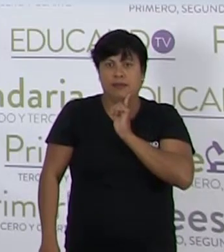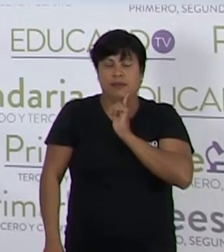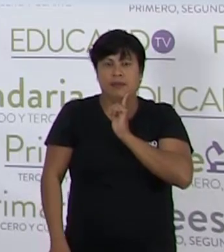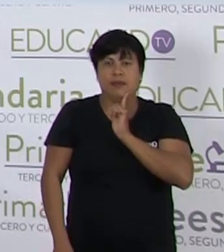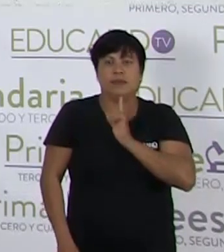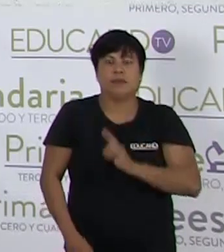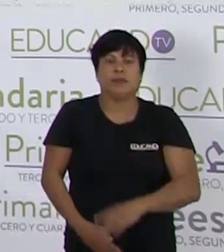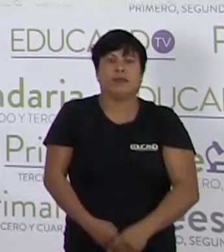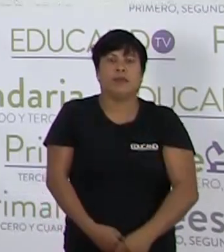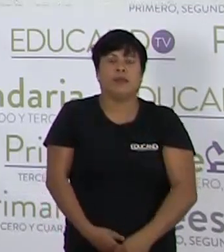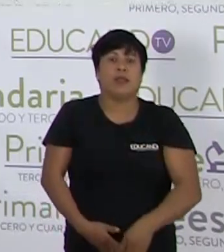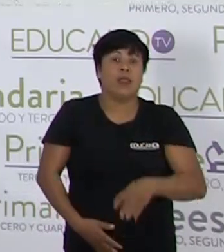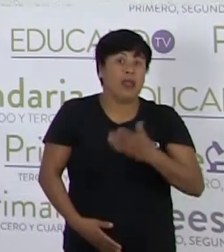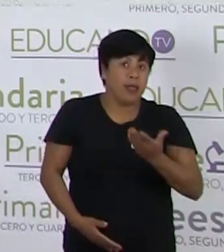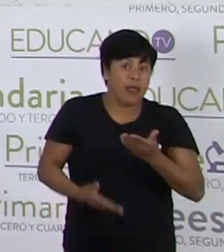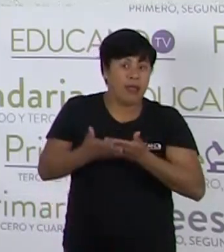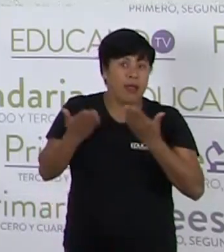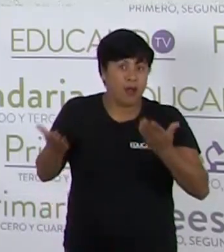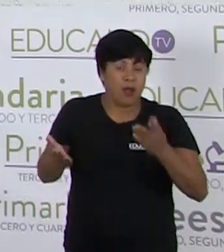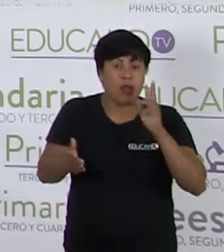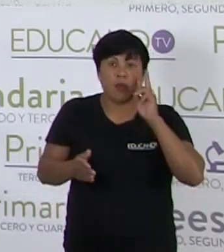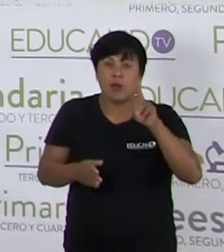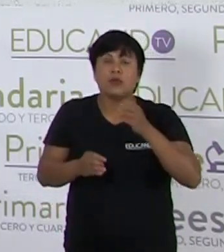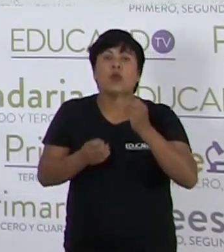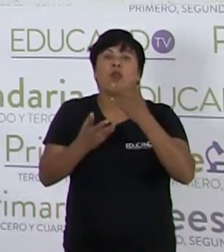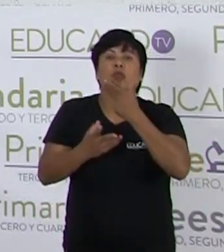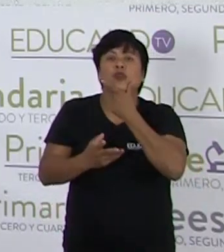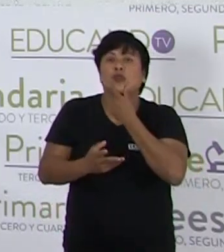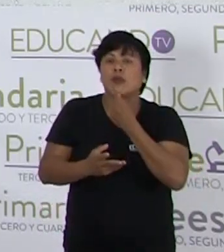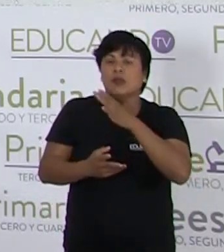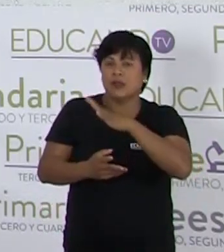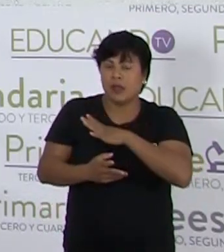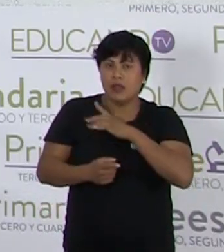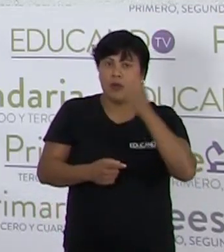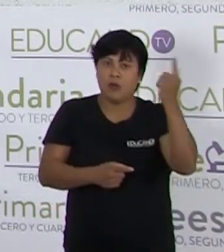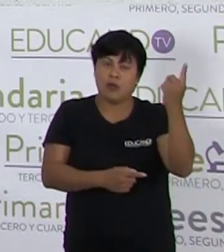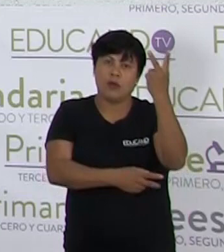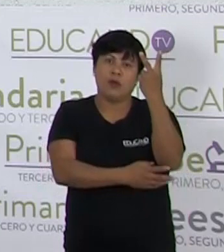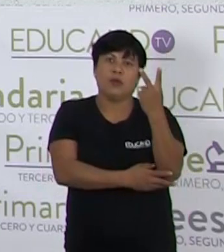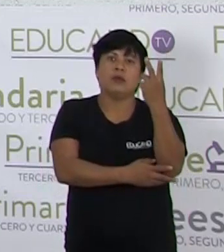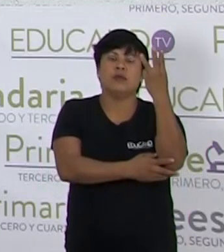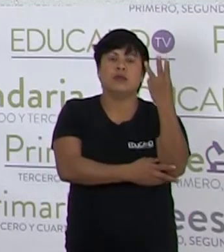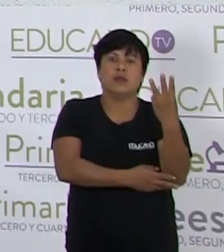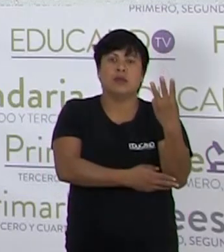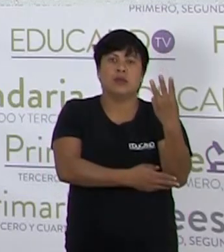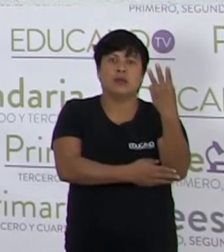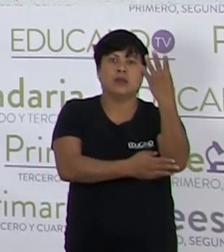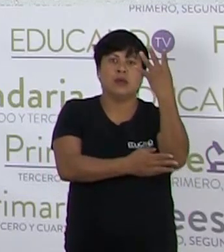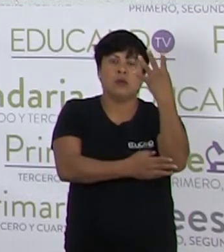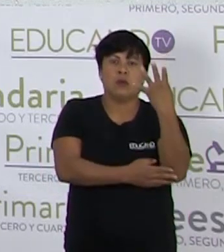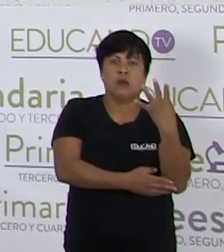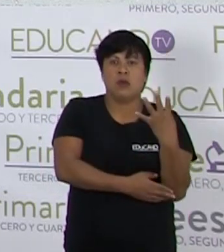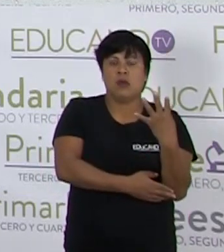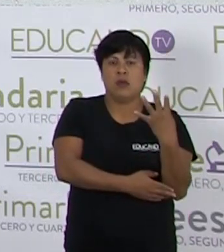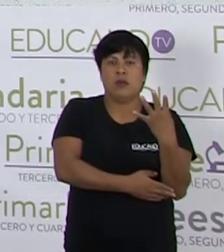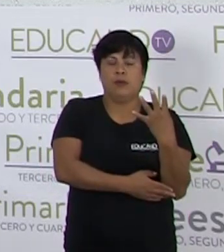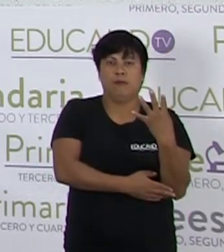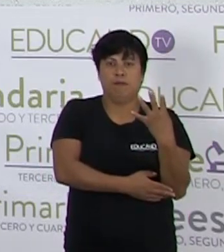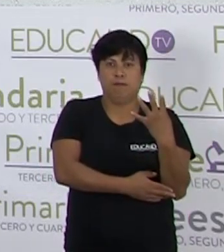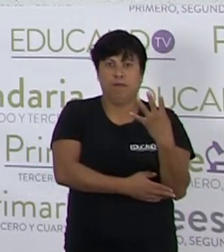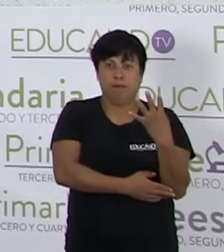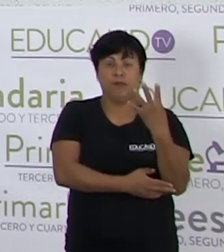niñas. Y ahora veré cuántos niños tengo. 1, 2, 3 y